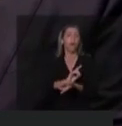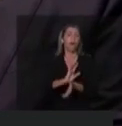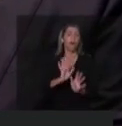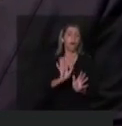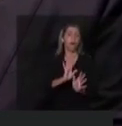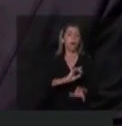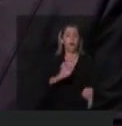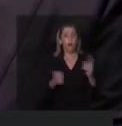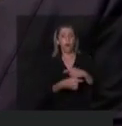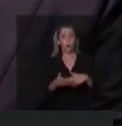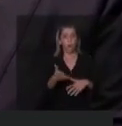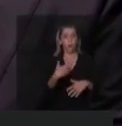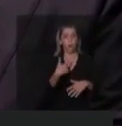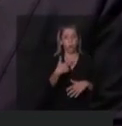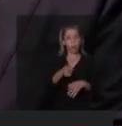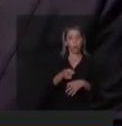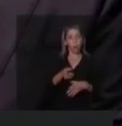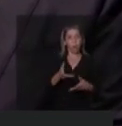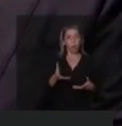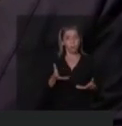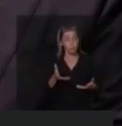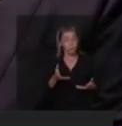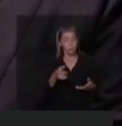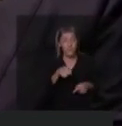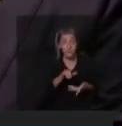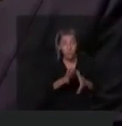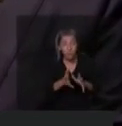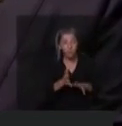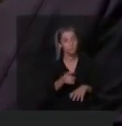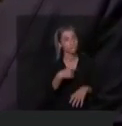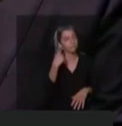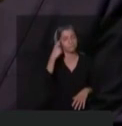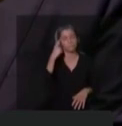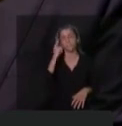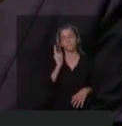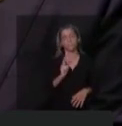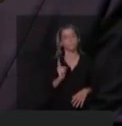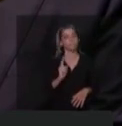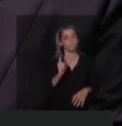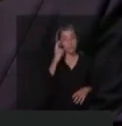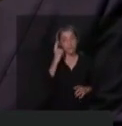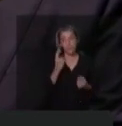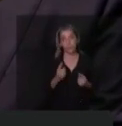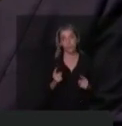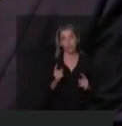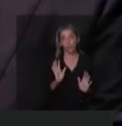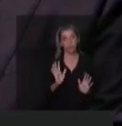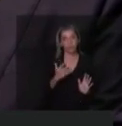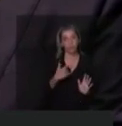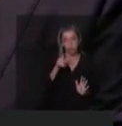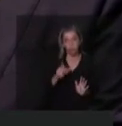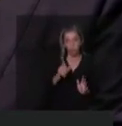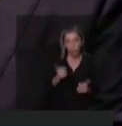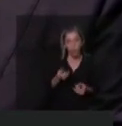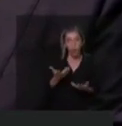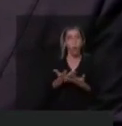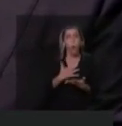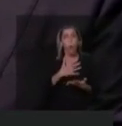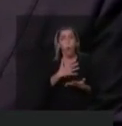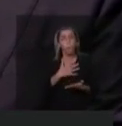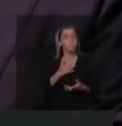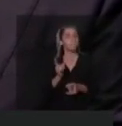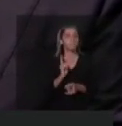discusión sobre el ambiente y empecemos a pensarlo como algo que realmente es necesario conservar de de por sí en